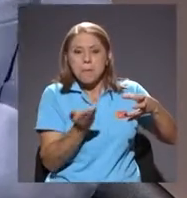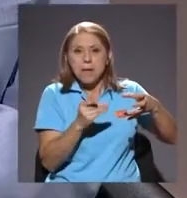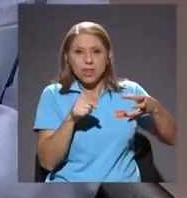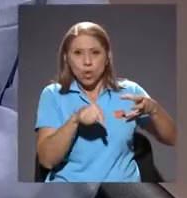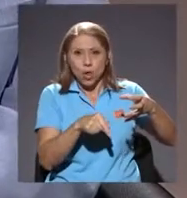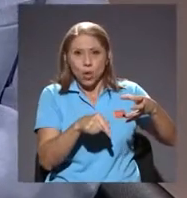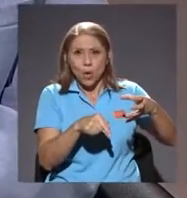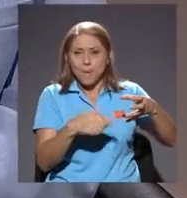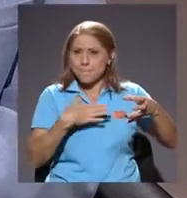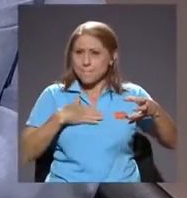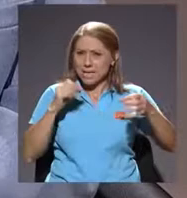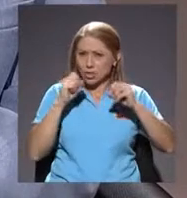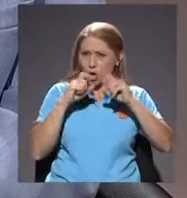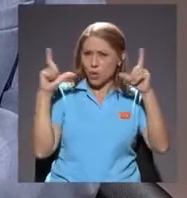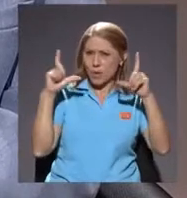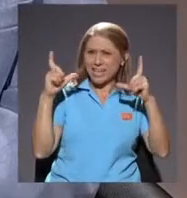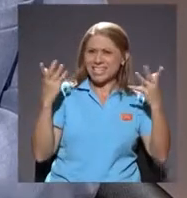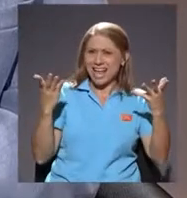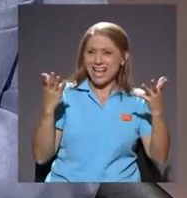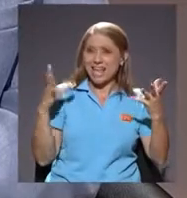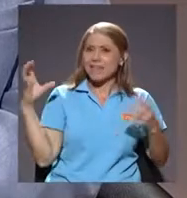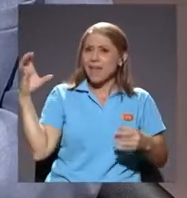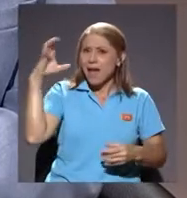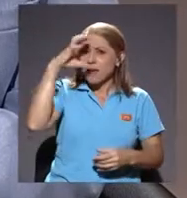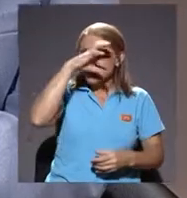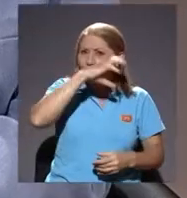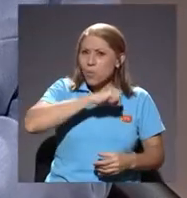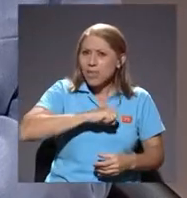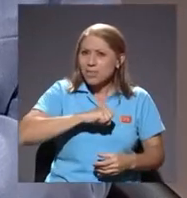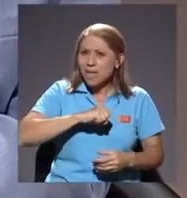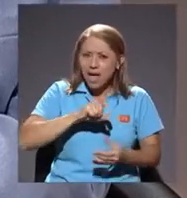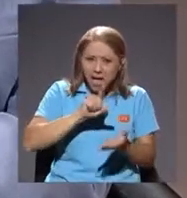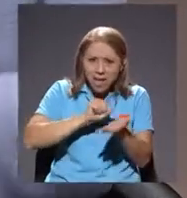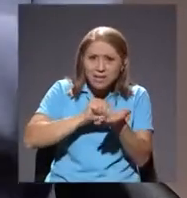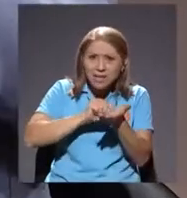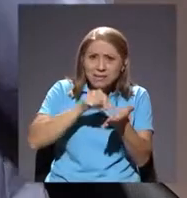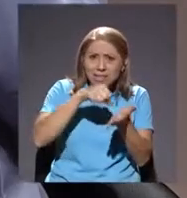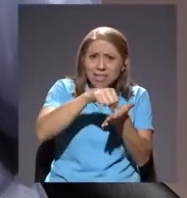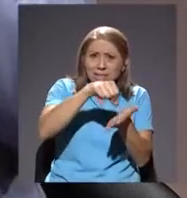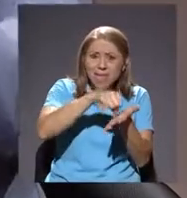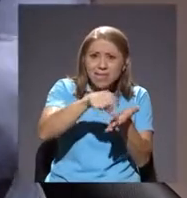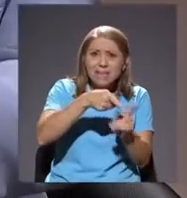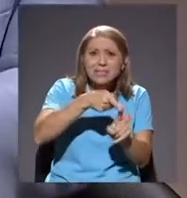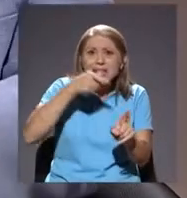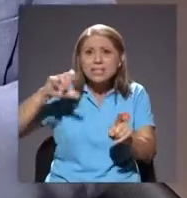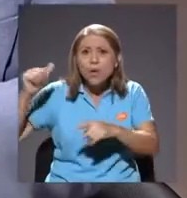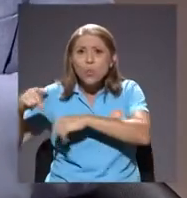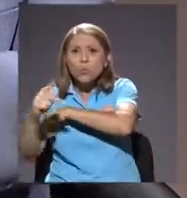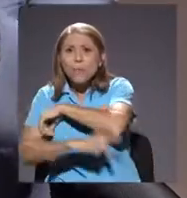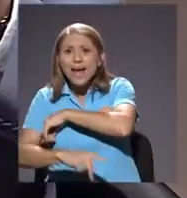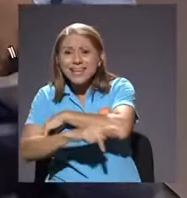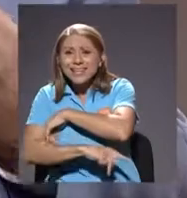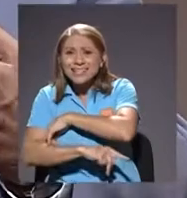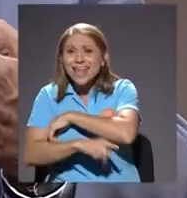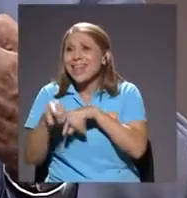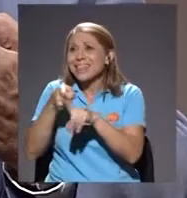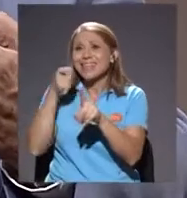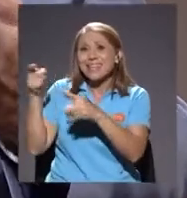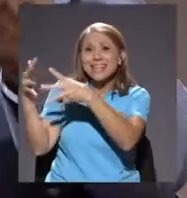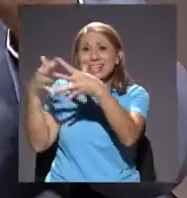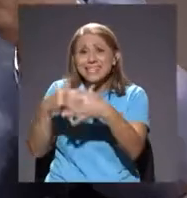darme cuenta de que esos impresos venían de afuera o sea se traían de los estados de 2.000.000